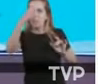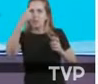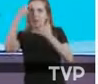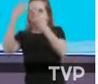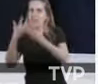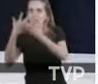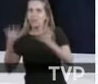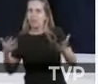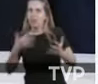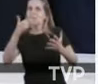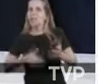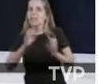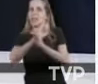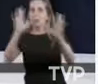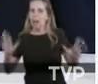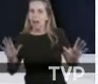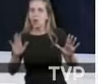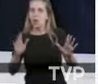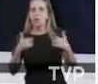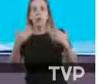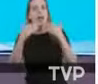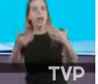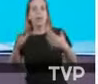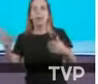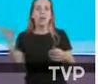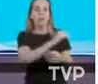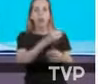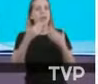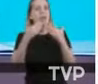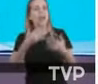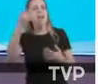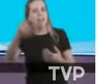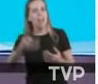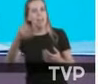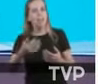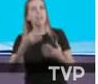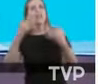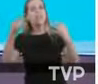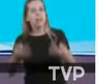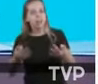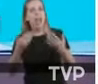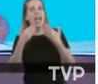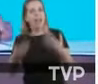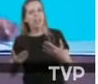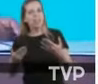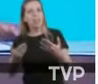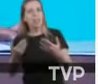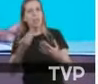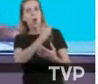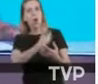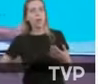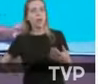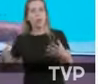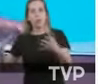blanco sobre negro. Yo les agradezco a todos, les agradezco realmente también a los gobiernos de